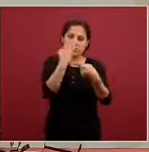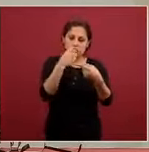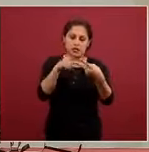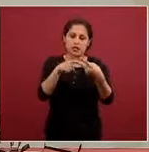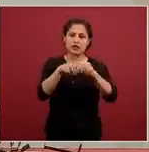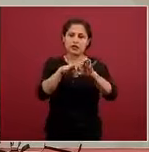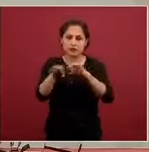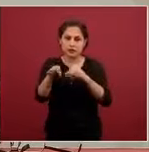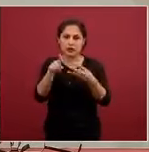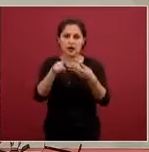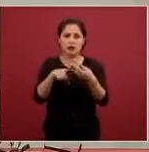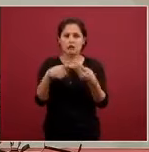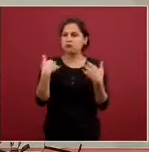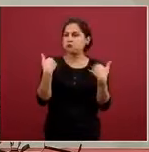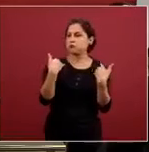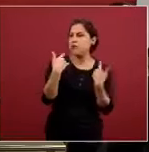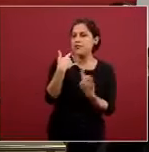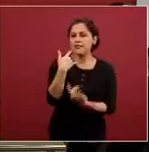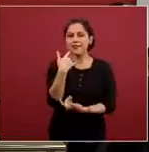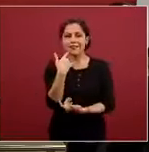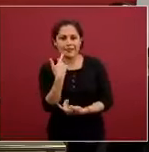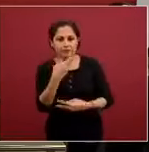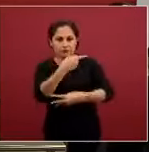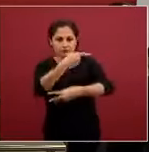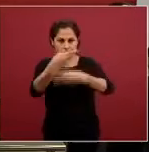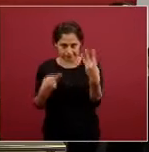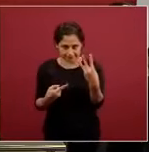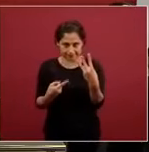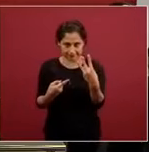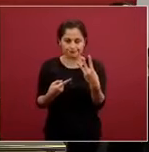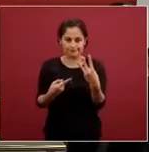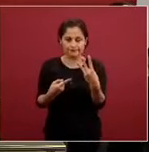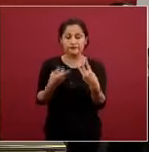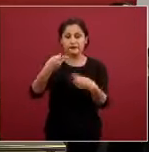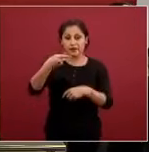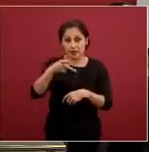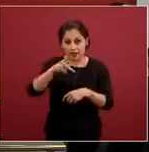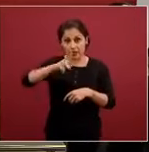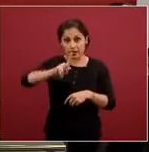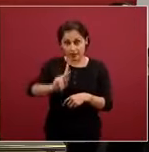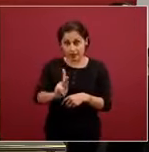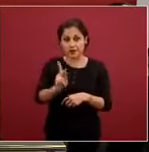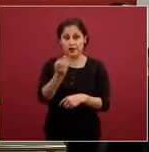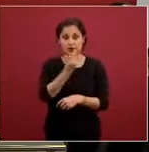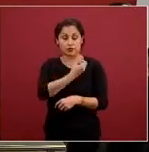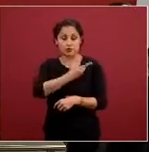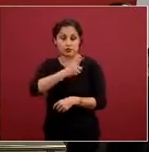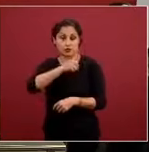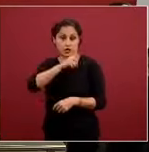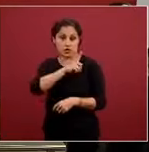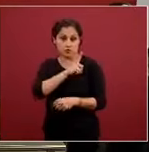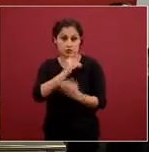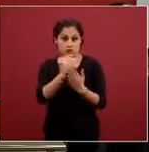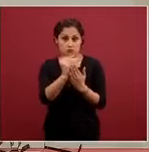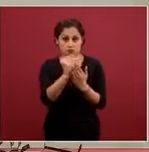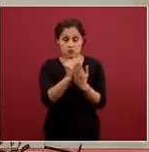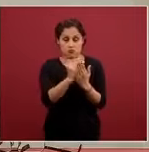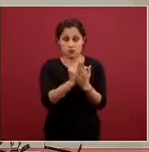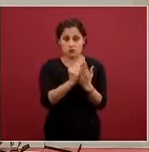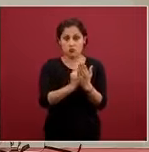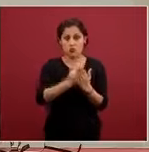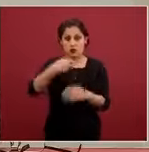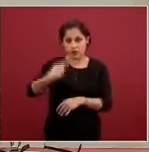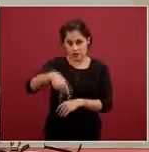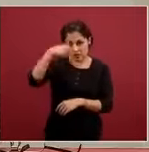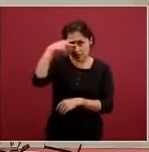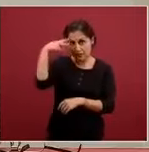recreo. En la medida en que las intervenciones de seguridad sanitaria mexicanas